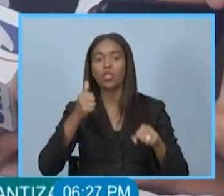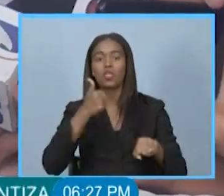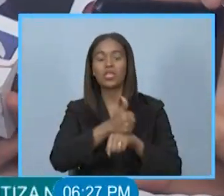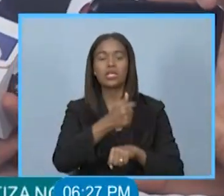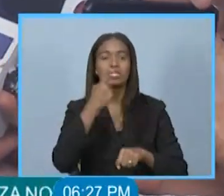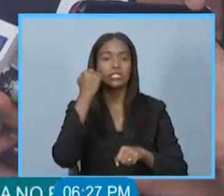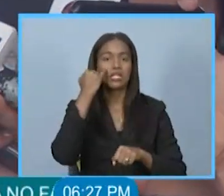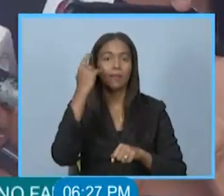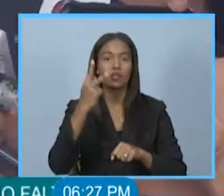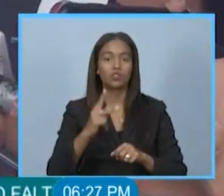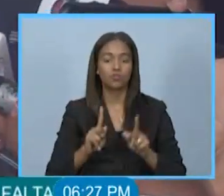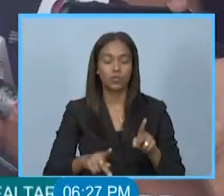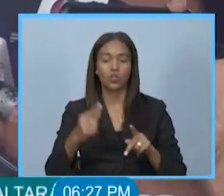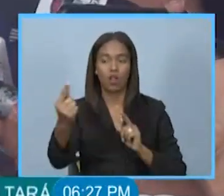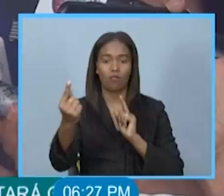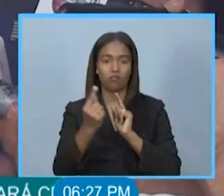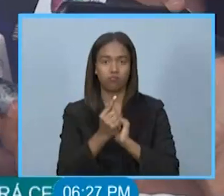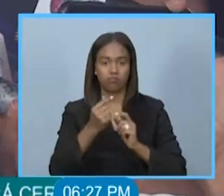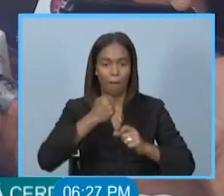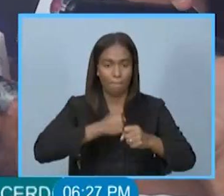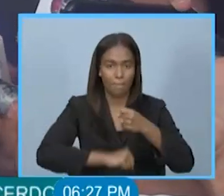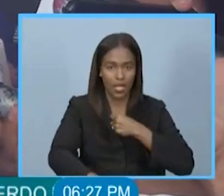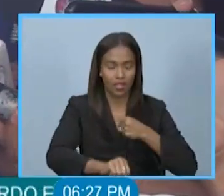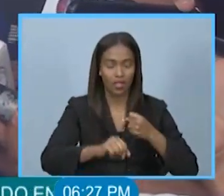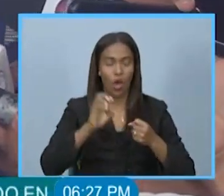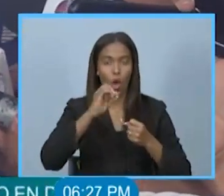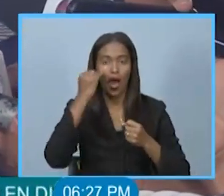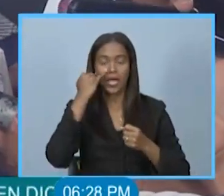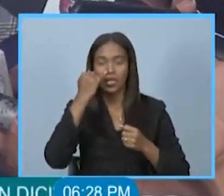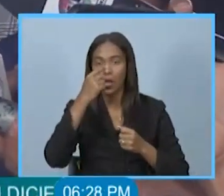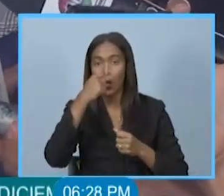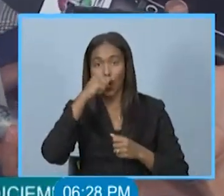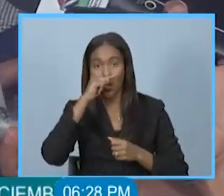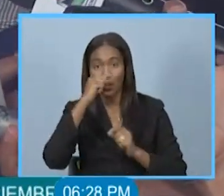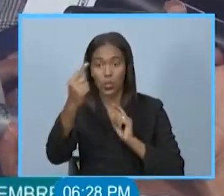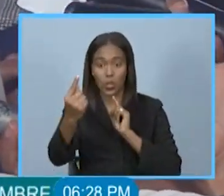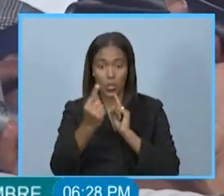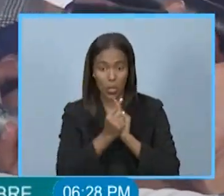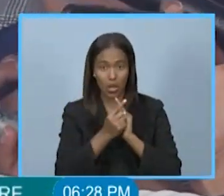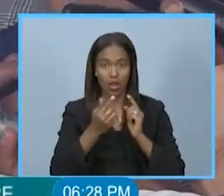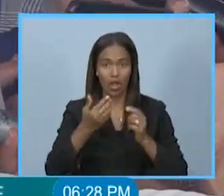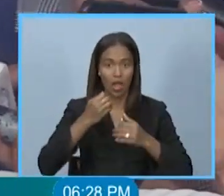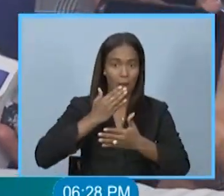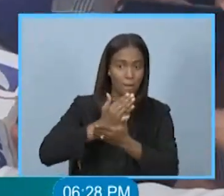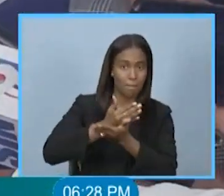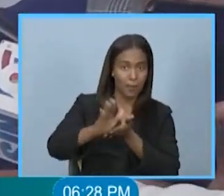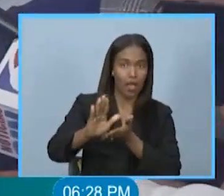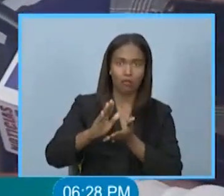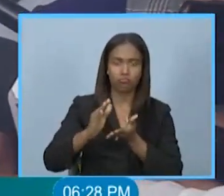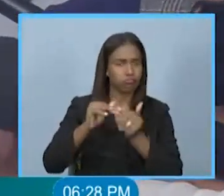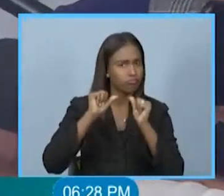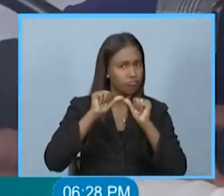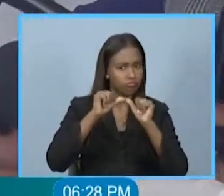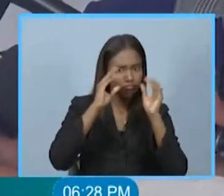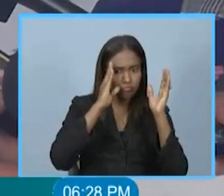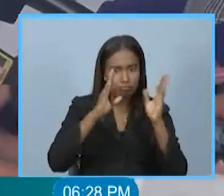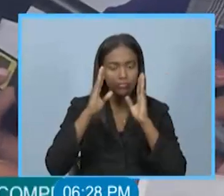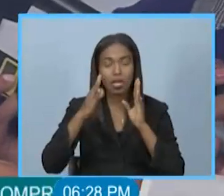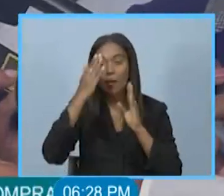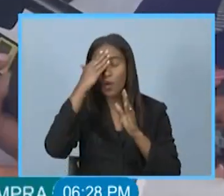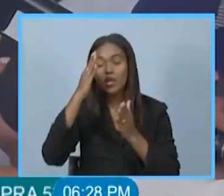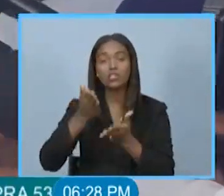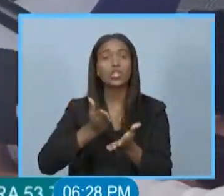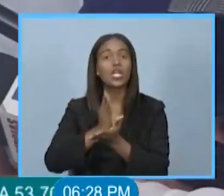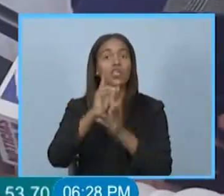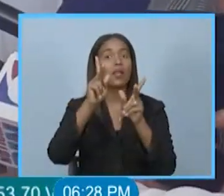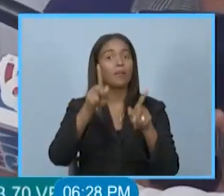una parte oriental o si llega a un niño o si llega una persona un establecimiento ha sido rechazado se sigue tratando porque es un derecho